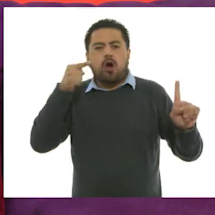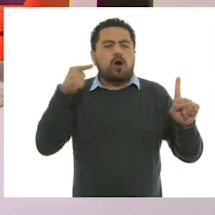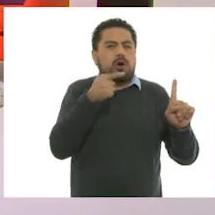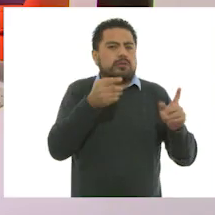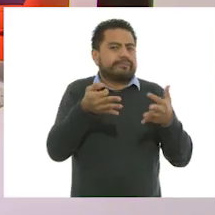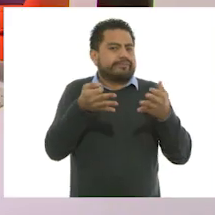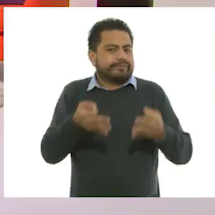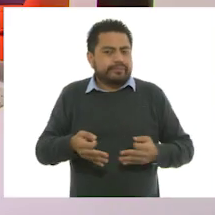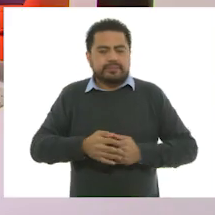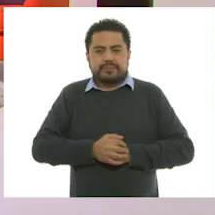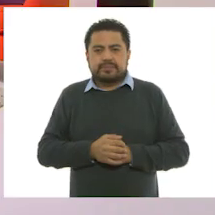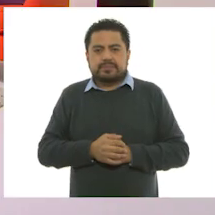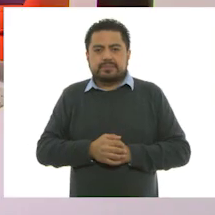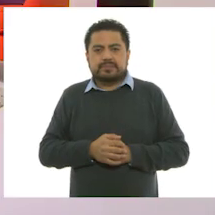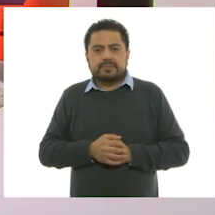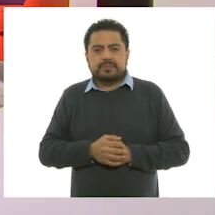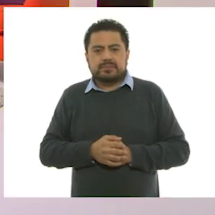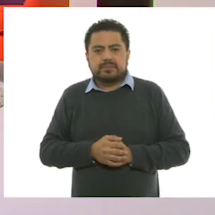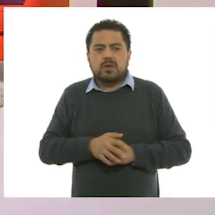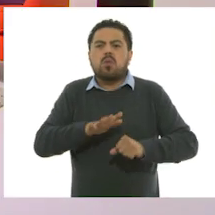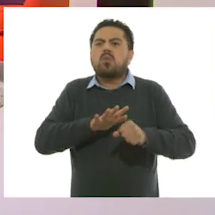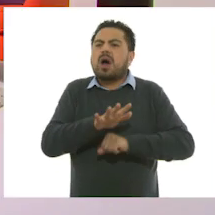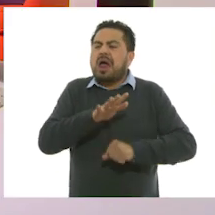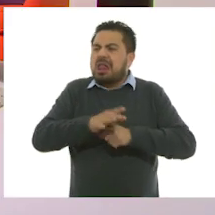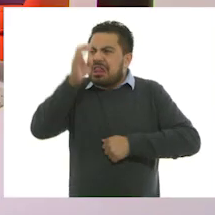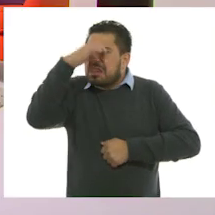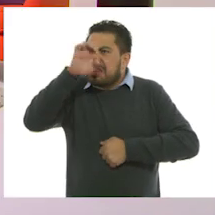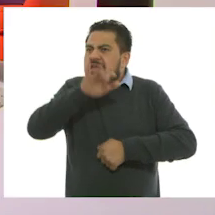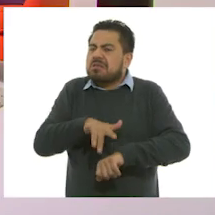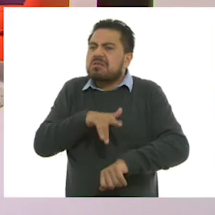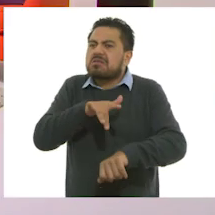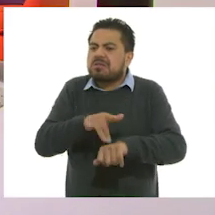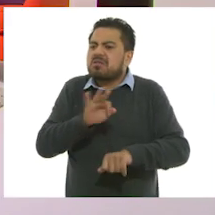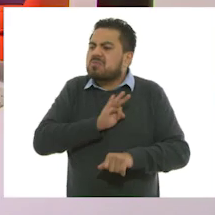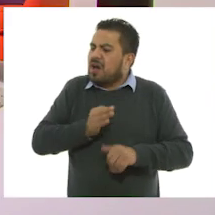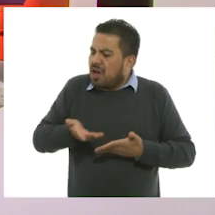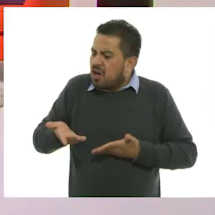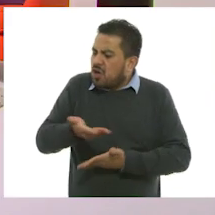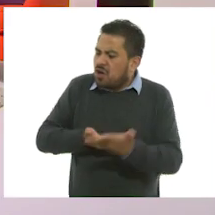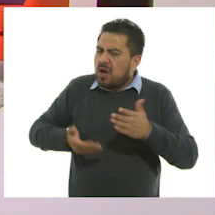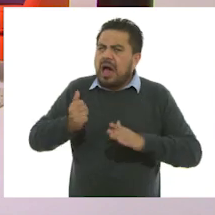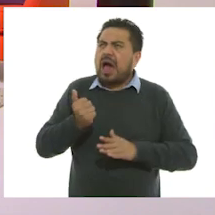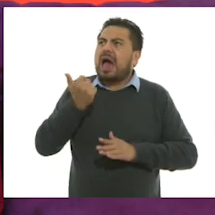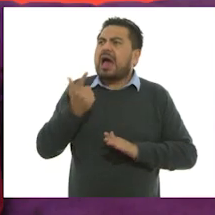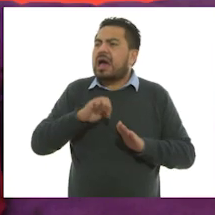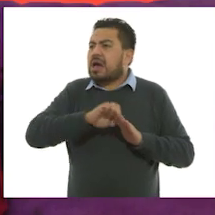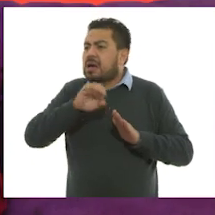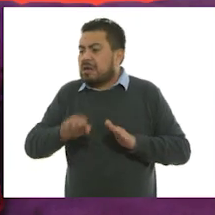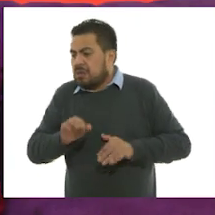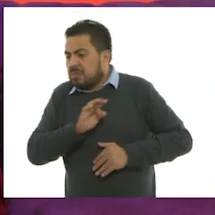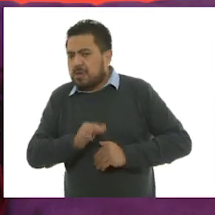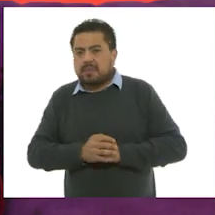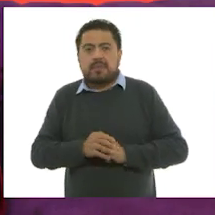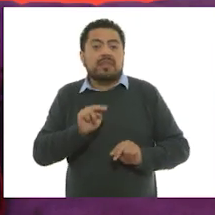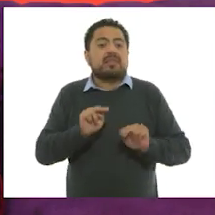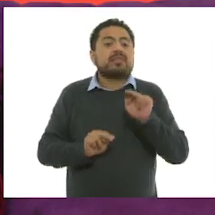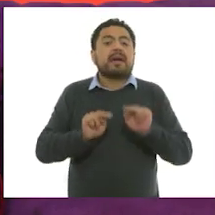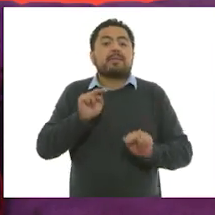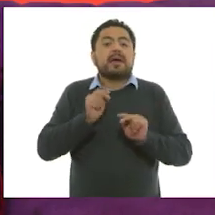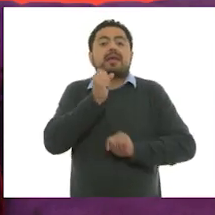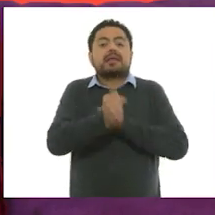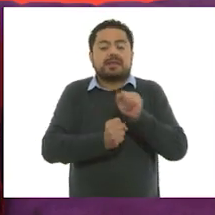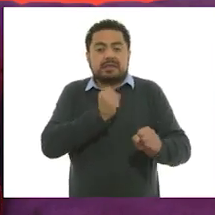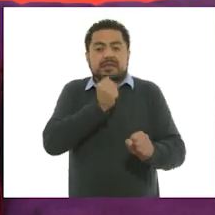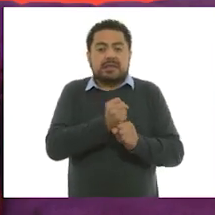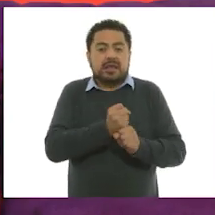auténtico. ¿Qué tipo de experiencias? ¿Puedes compartirnos algunos ejemplos? Dependerá de la edad